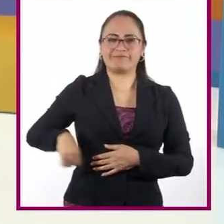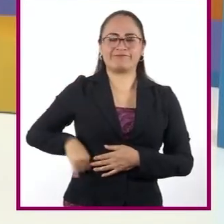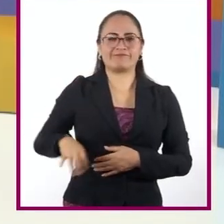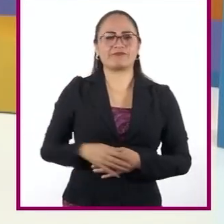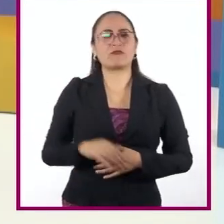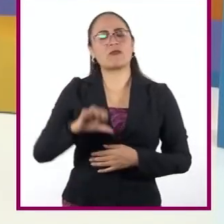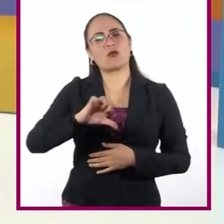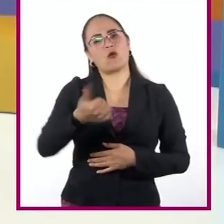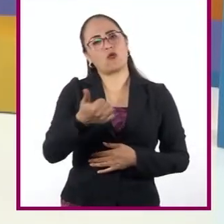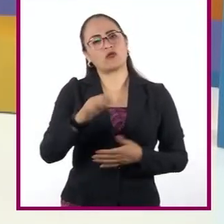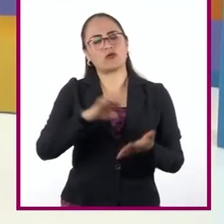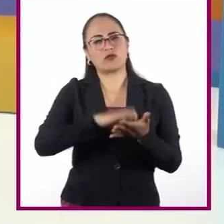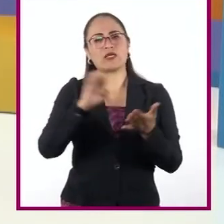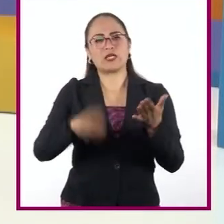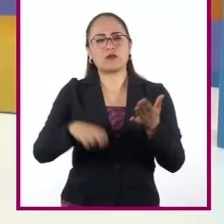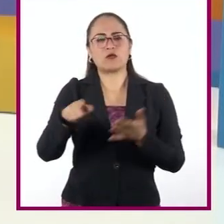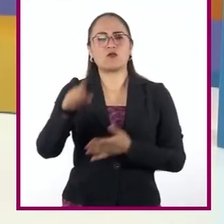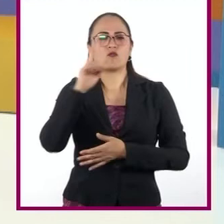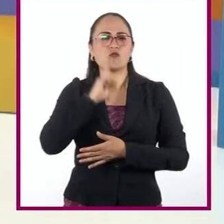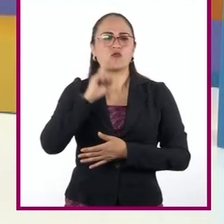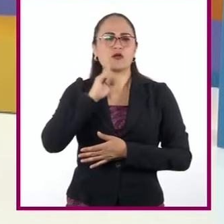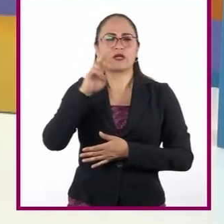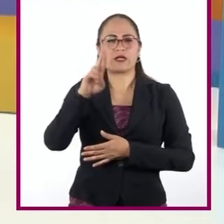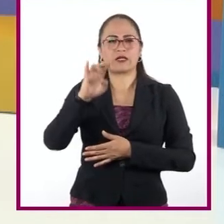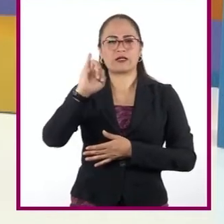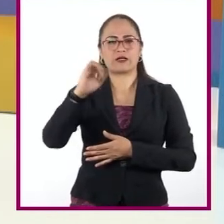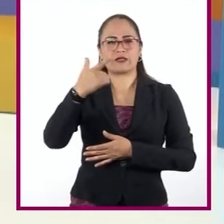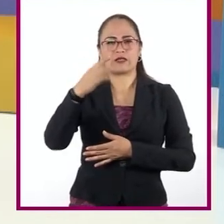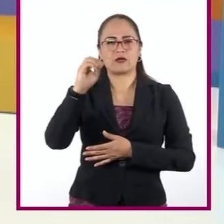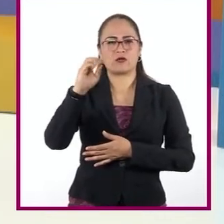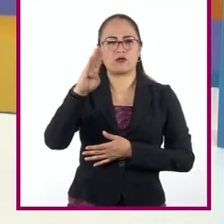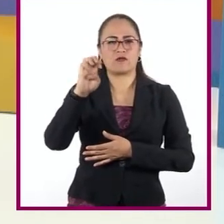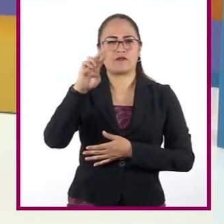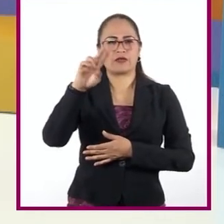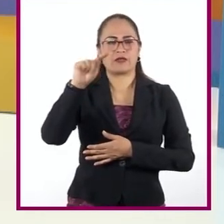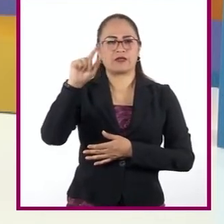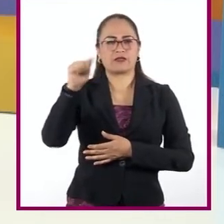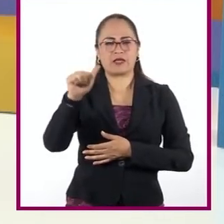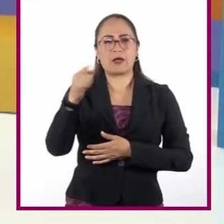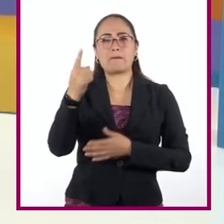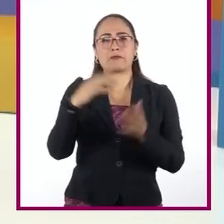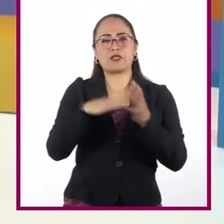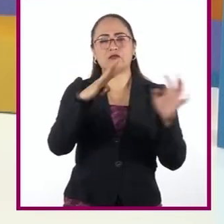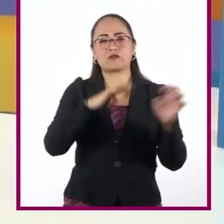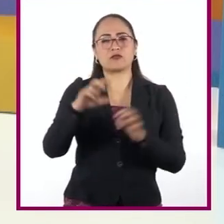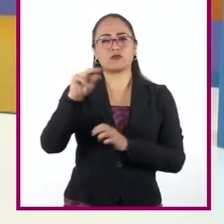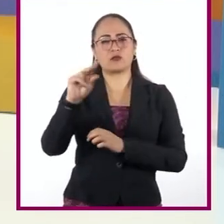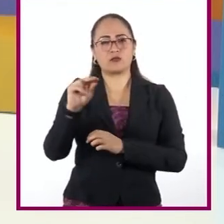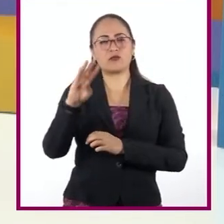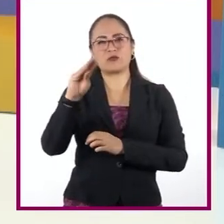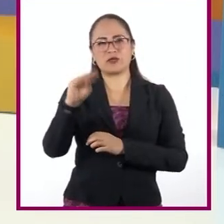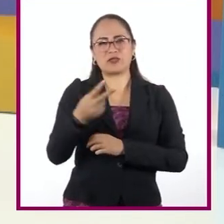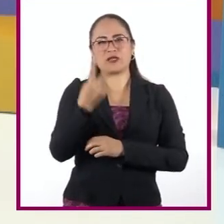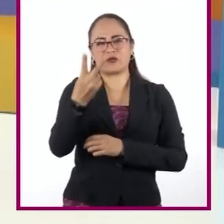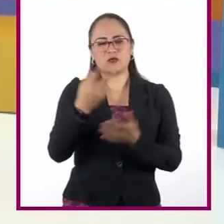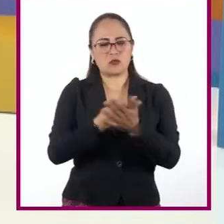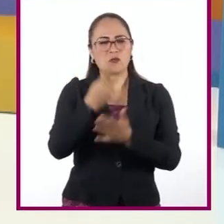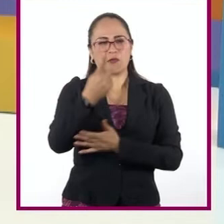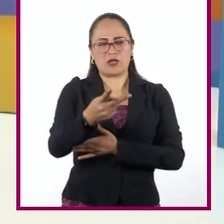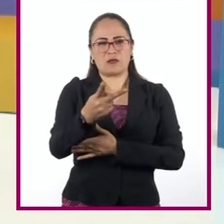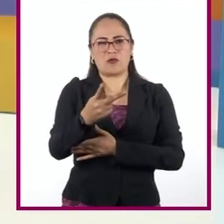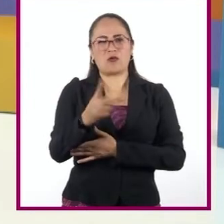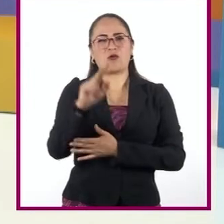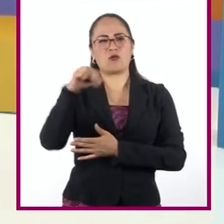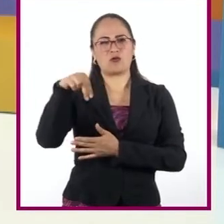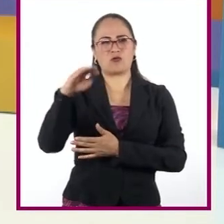Otro caso es el de Rigoberta Menchú, quien en 1992 recibió el Premio Nobel de la Paz, siendo